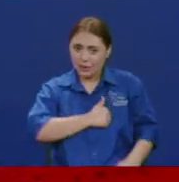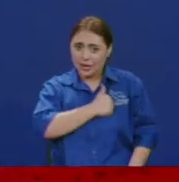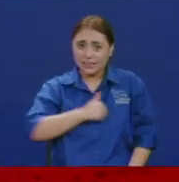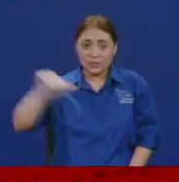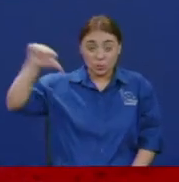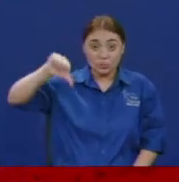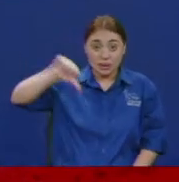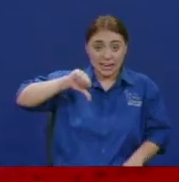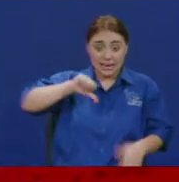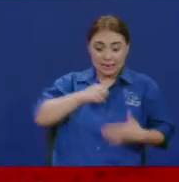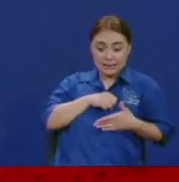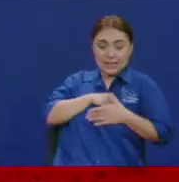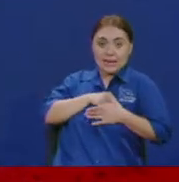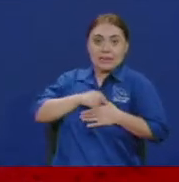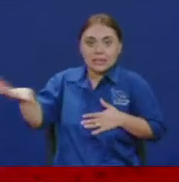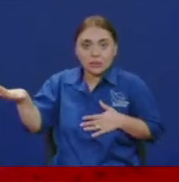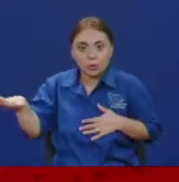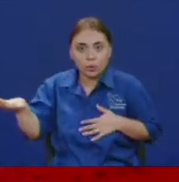quieren celebrar la Pascua.